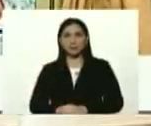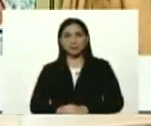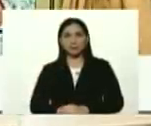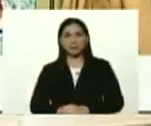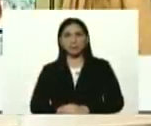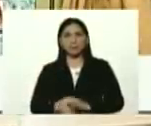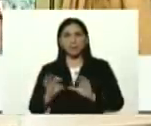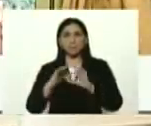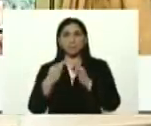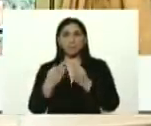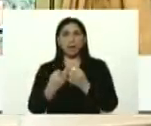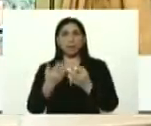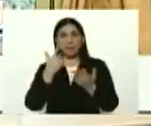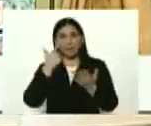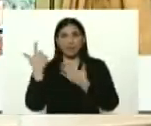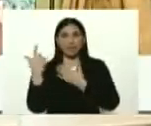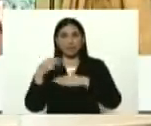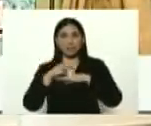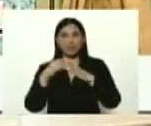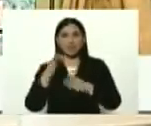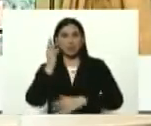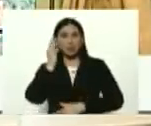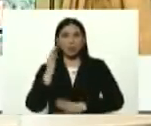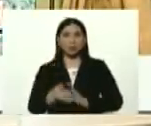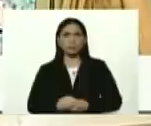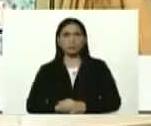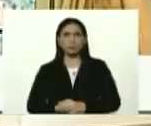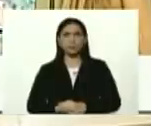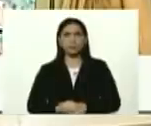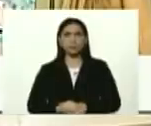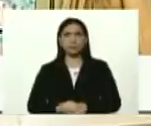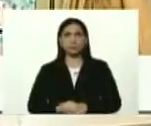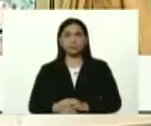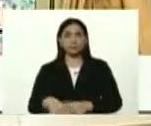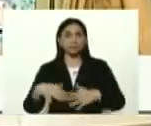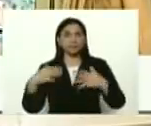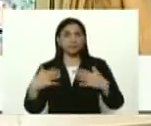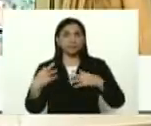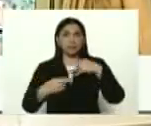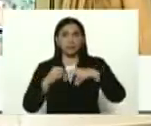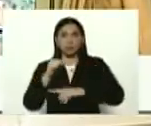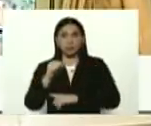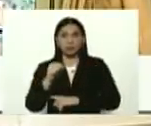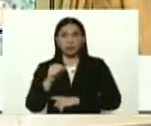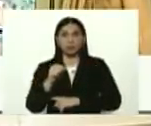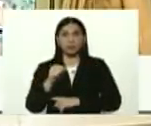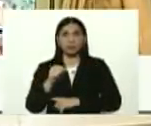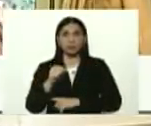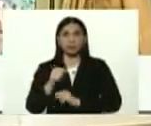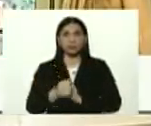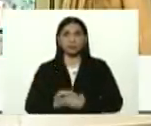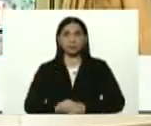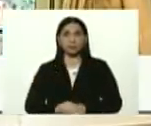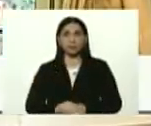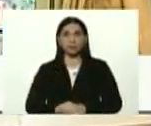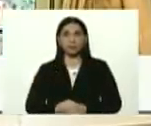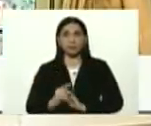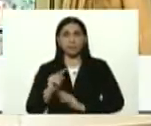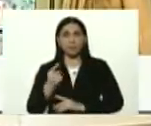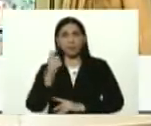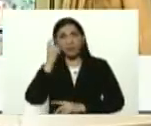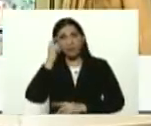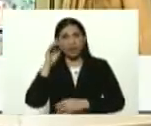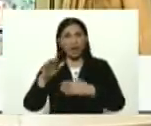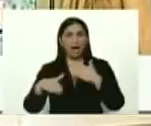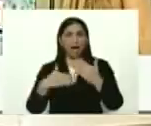la familia Villegas Polhat, del negro Villegas, tremendo revolucionario el negro Villegas, del primer día hasta